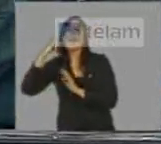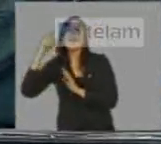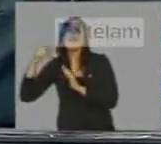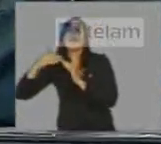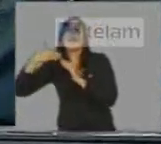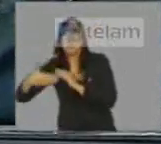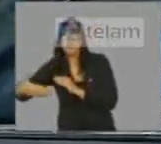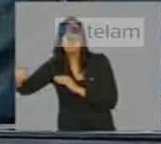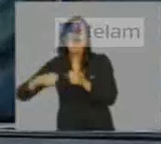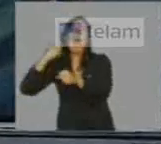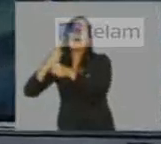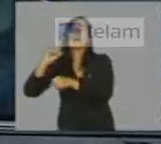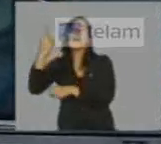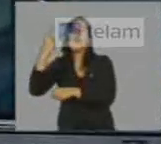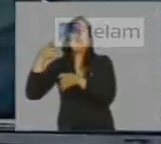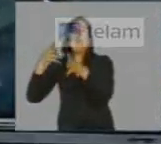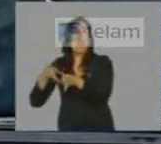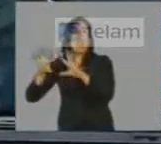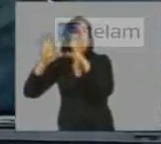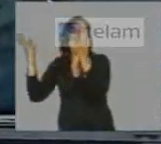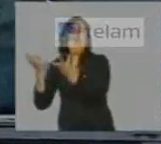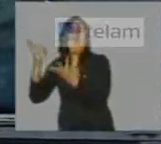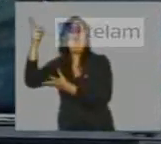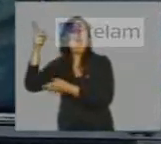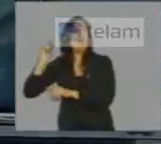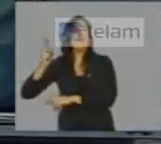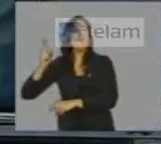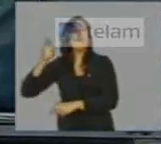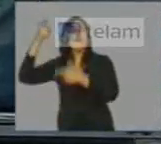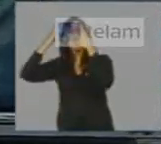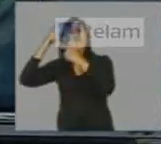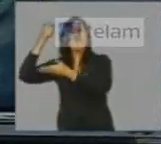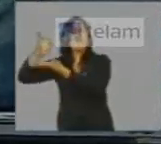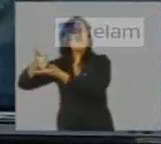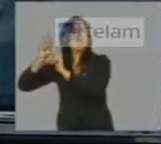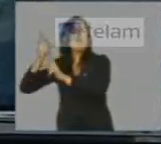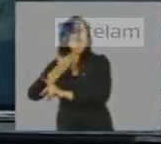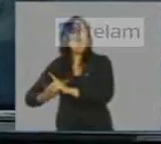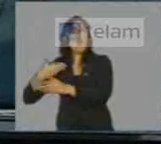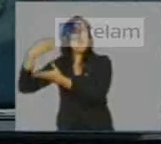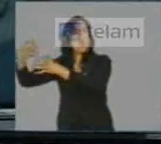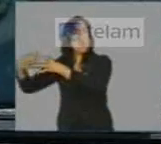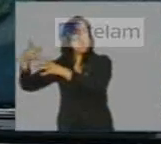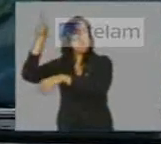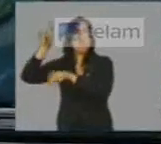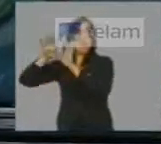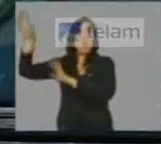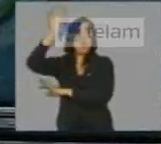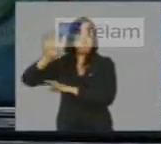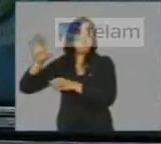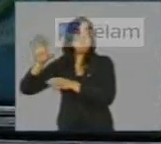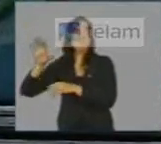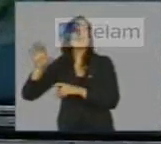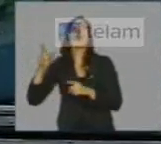Guerra Mundial. Acá no digo suerte, porque la verdad que al mundo le vaya mal no es ninguna